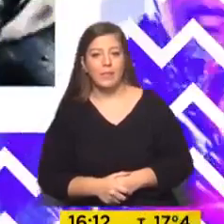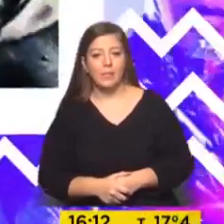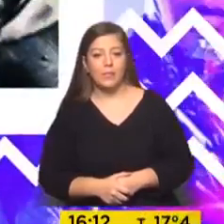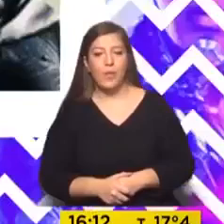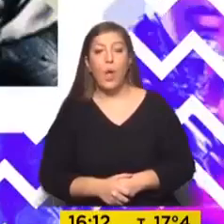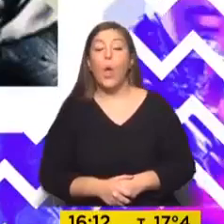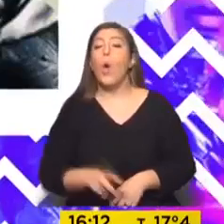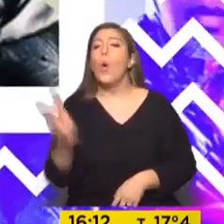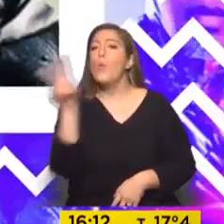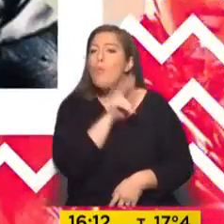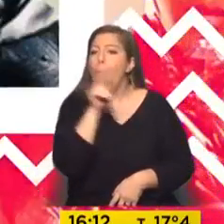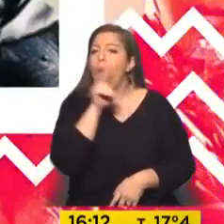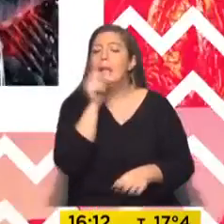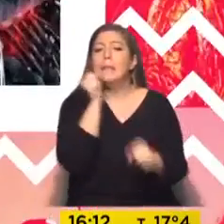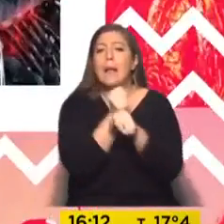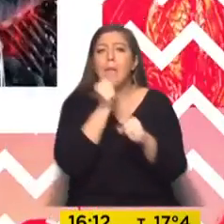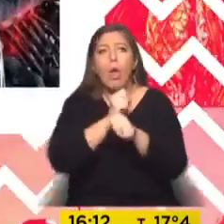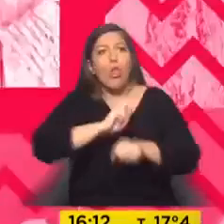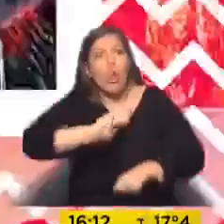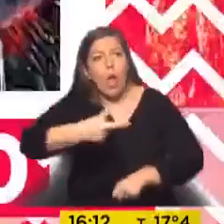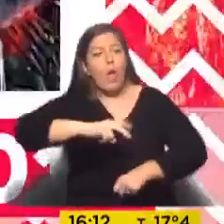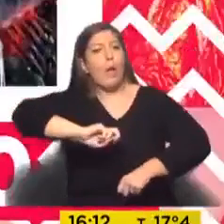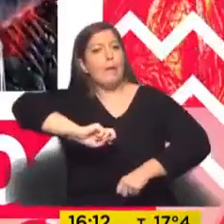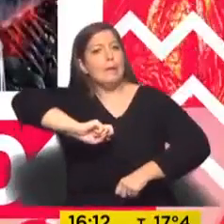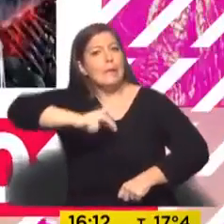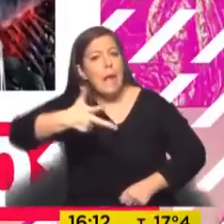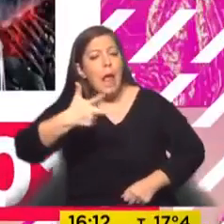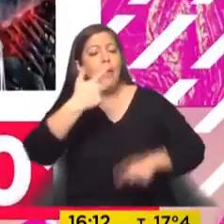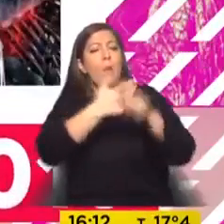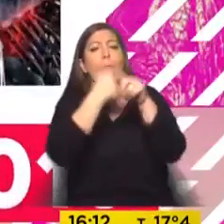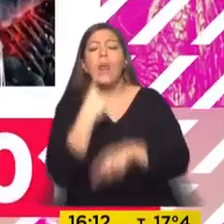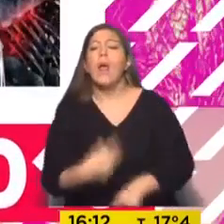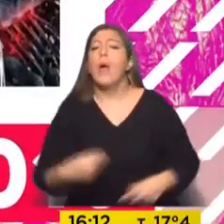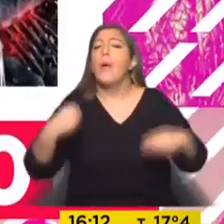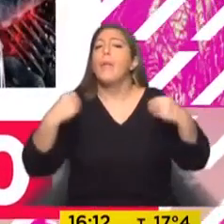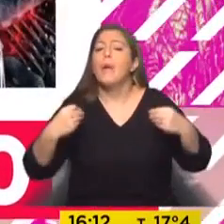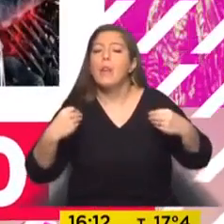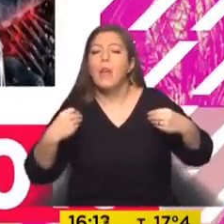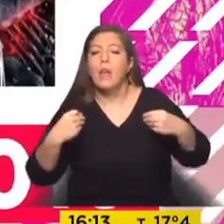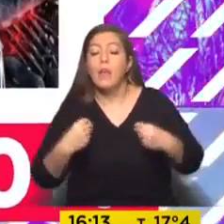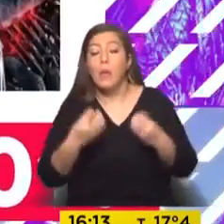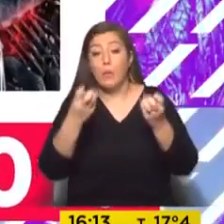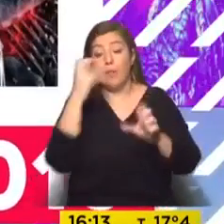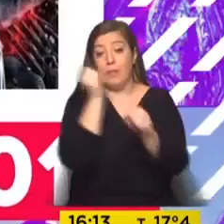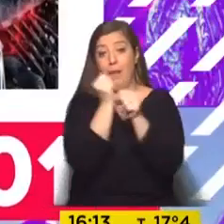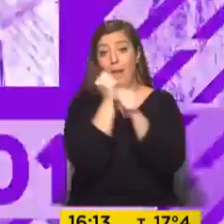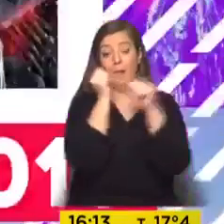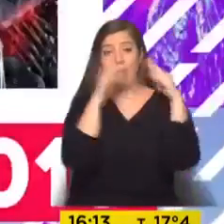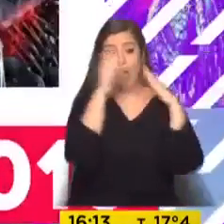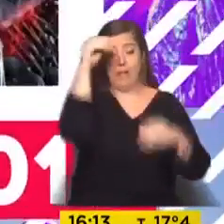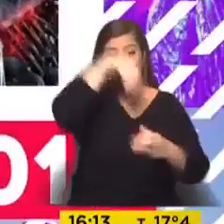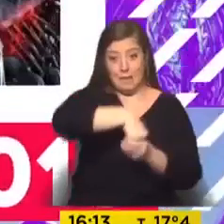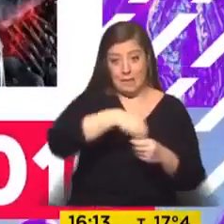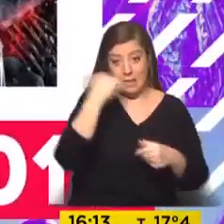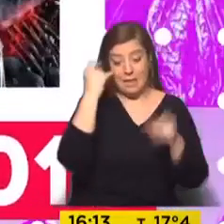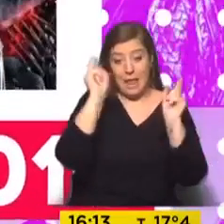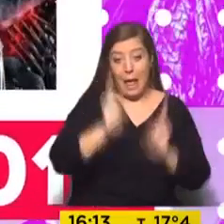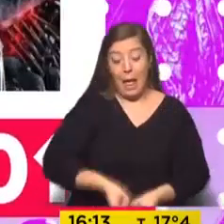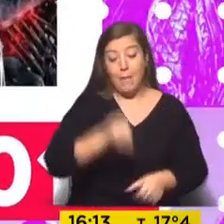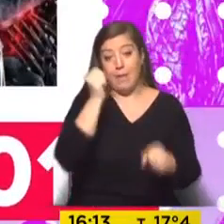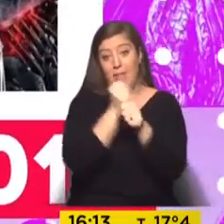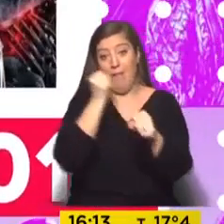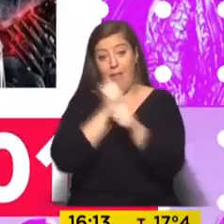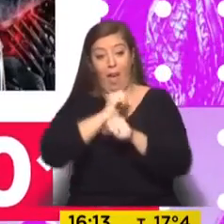Las mujeres trabajamos doble y hasta triple jornada. ¿Por qué? Porque trabajamos en nuestros hogares y muchas veces también fuera de